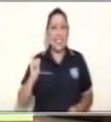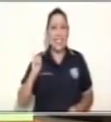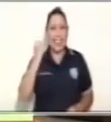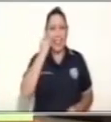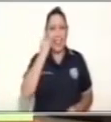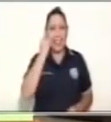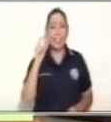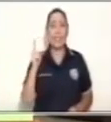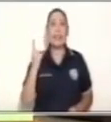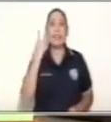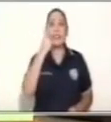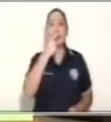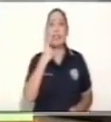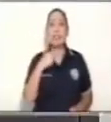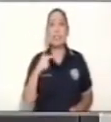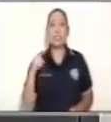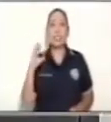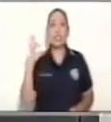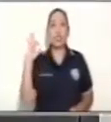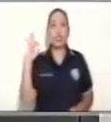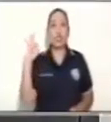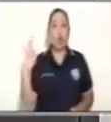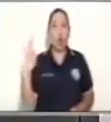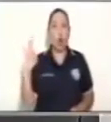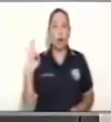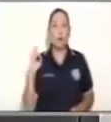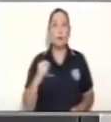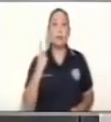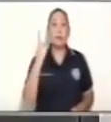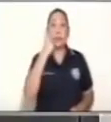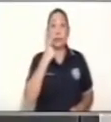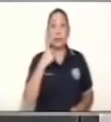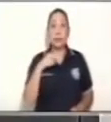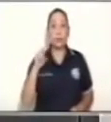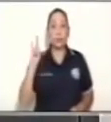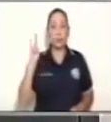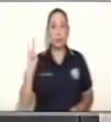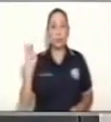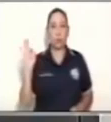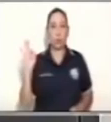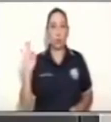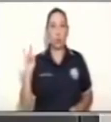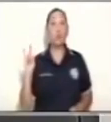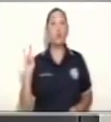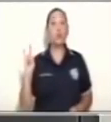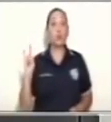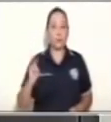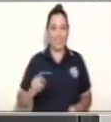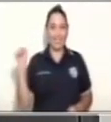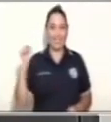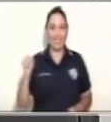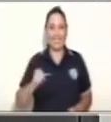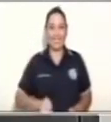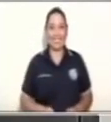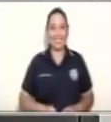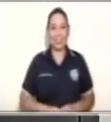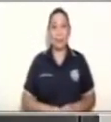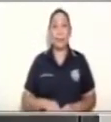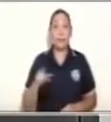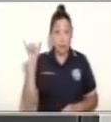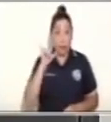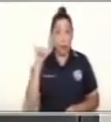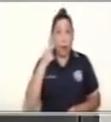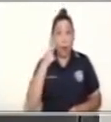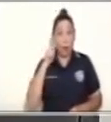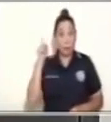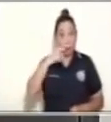I, si. La S. Con la O, so. Y la S. Con la U, su. Entonces, igual vamos